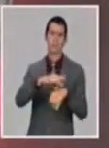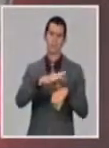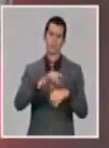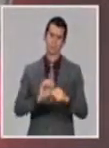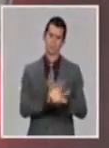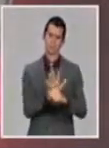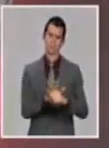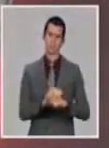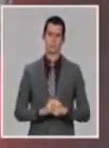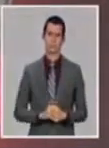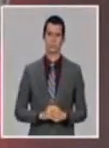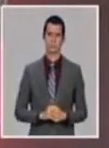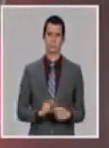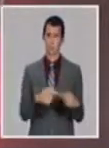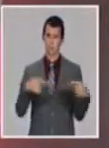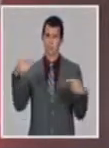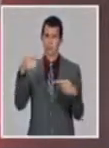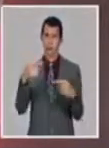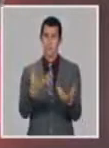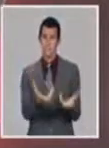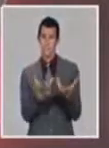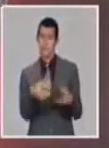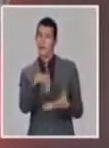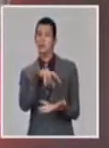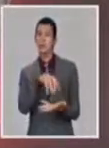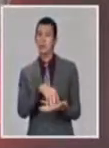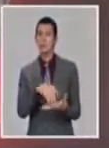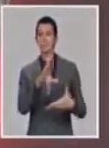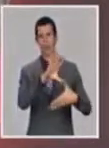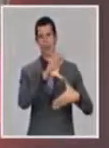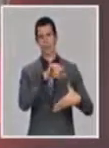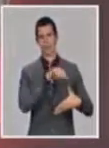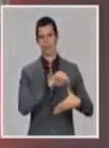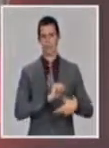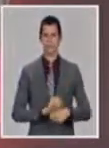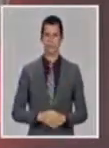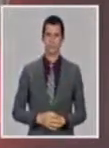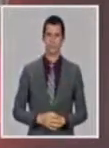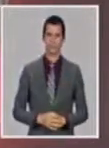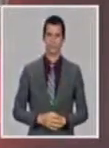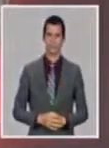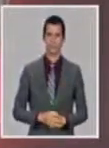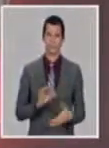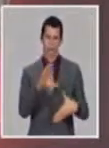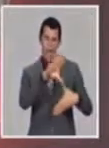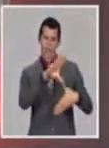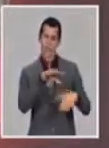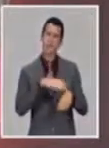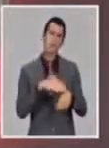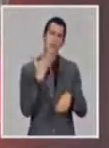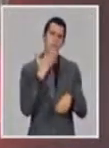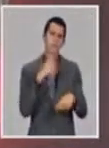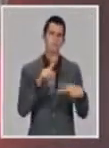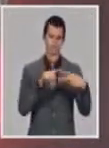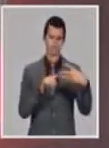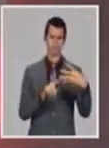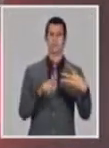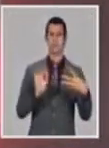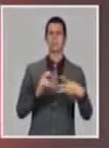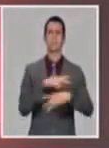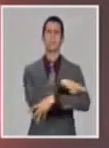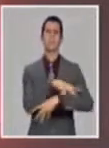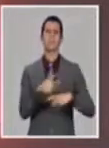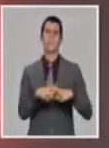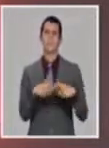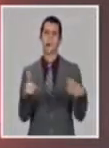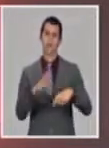por la pandemia, varios países de la región refuerzan esta semana medidas contra la enfermedad para el aumento de